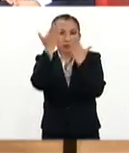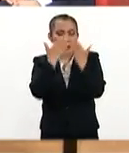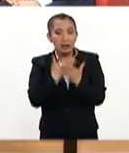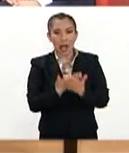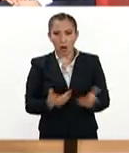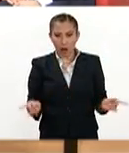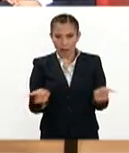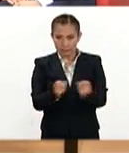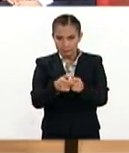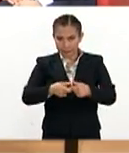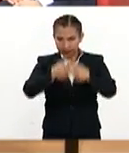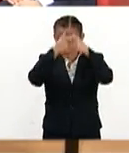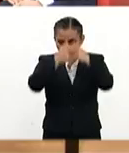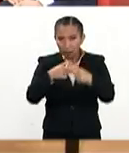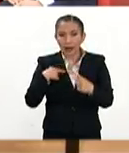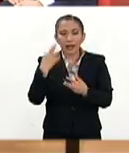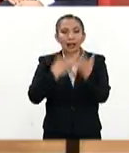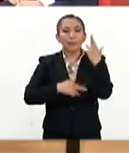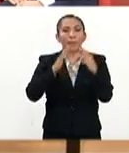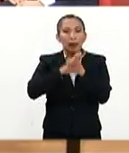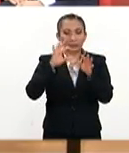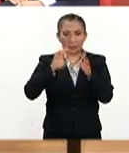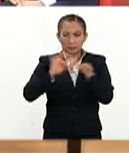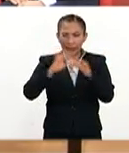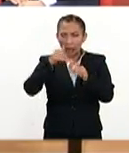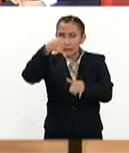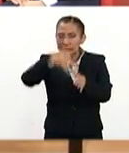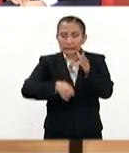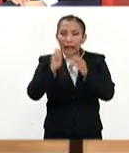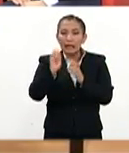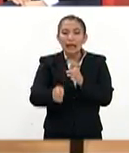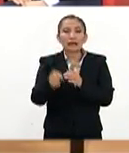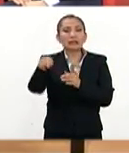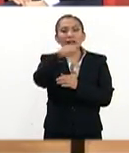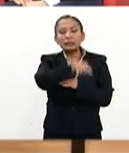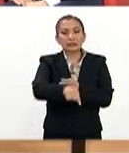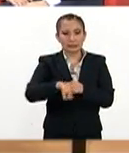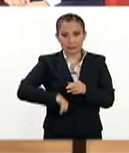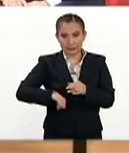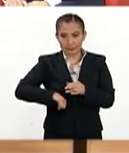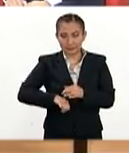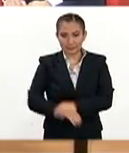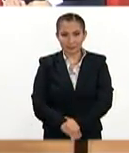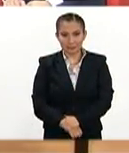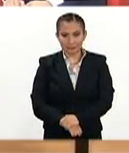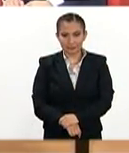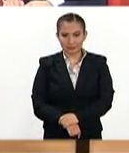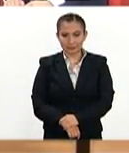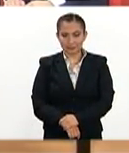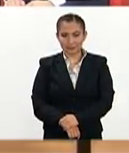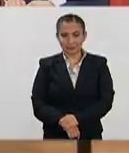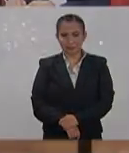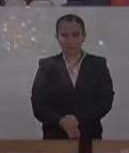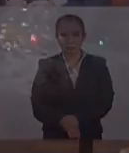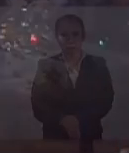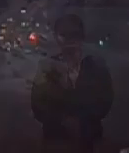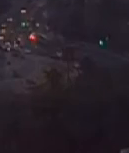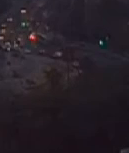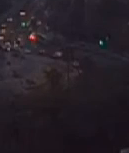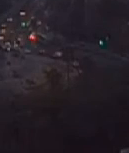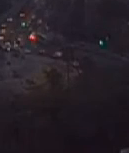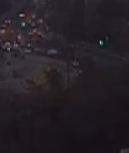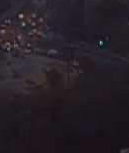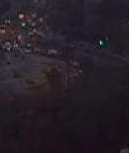Roxana, vamos a ir a una pausa, vamos a regresar contigo para que nos sigas hablando sobre este interesantísimo claro, sí, programa. Una pausa, regresamos.